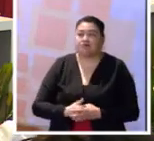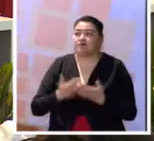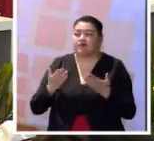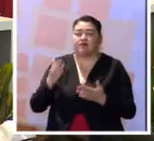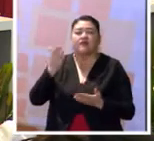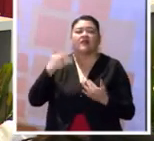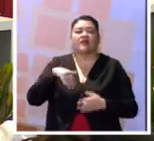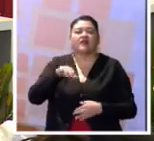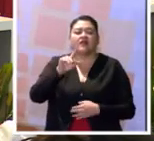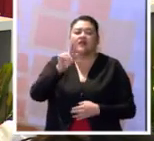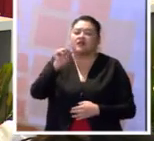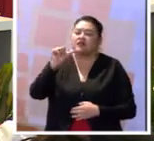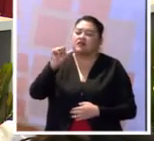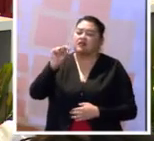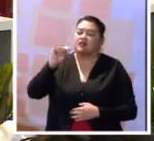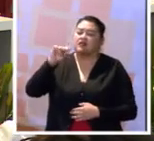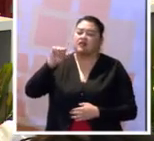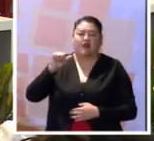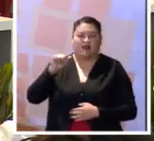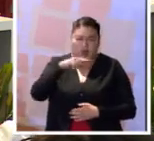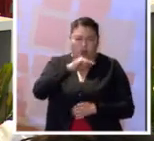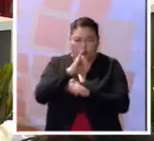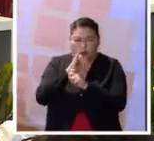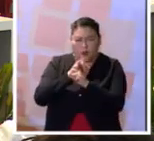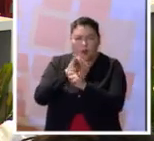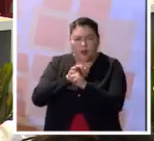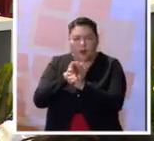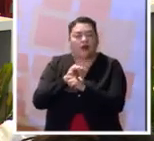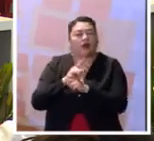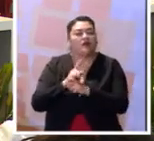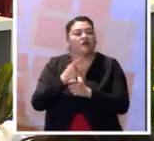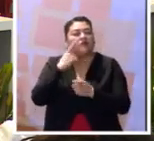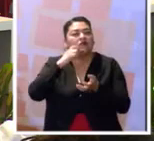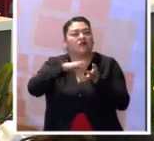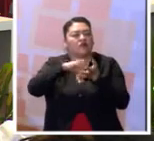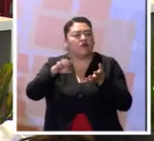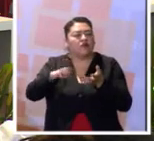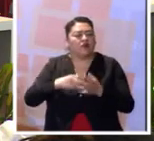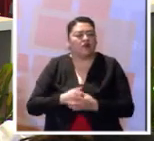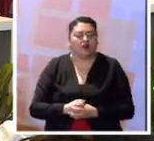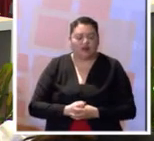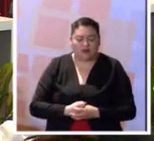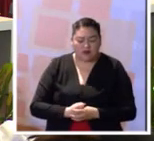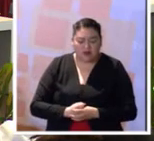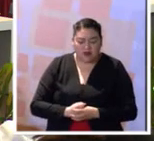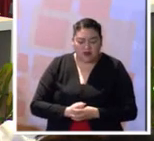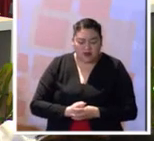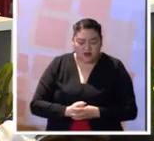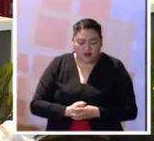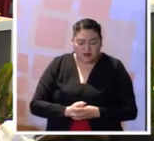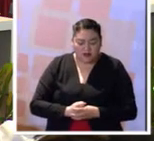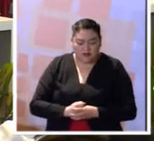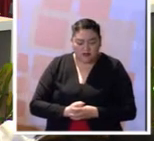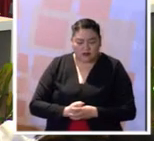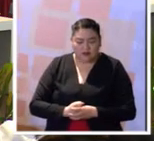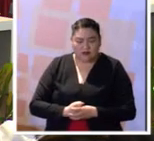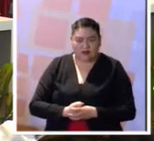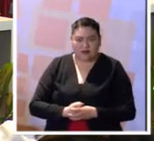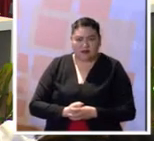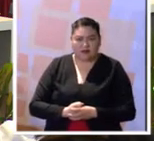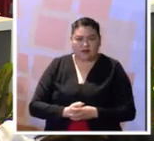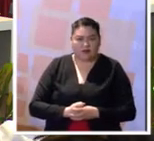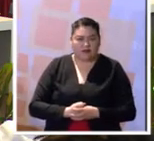Tatiana, desde el punto de vista de la ciencia política, ¿cómo juega este o cómo